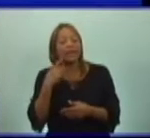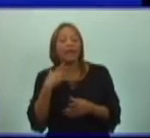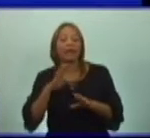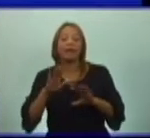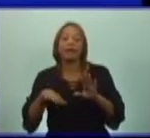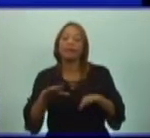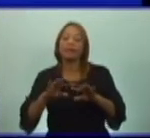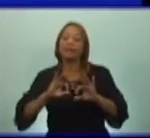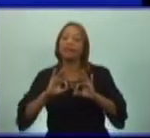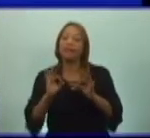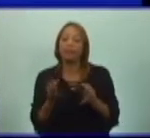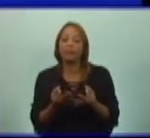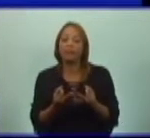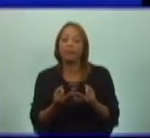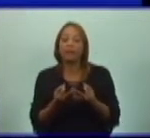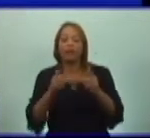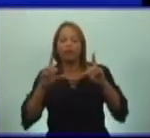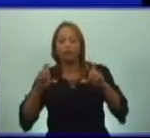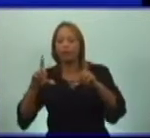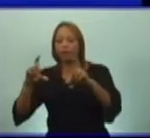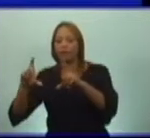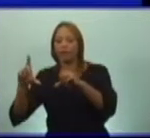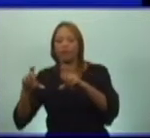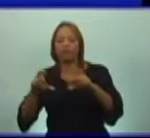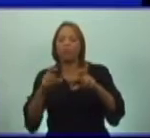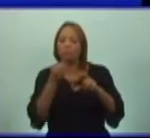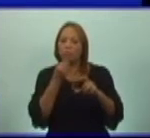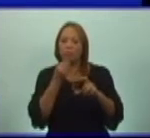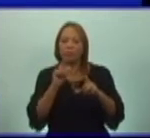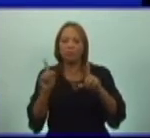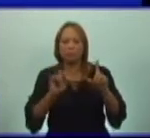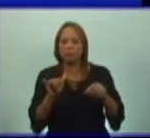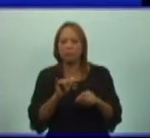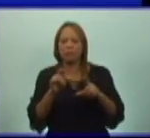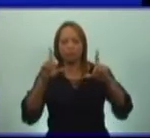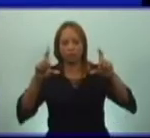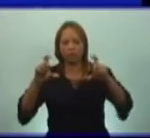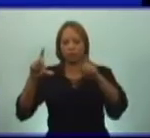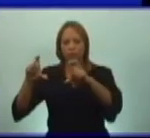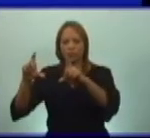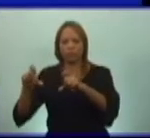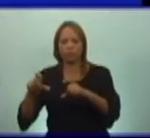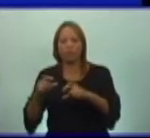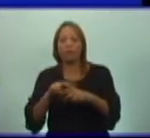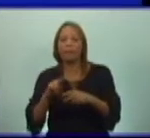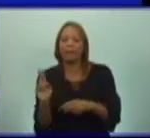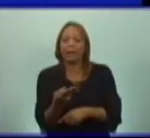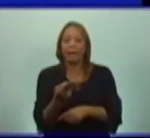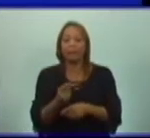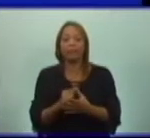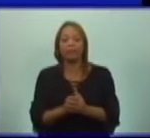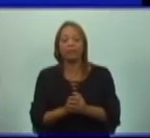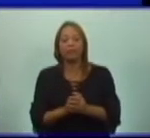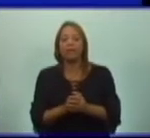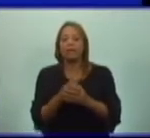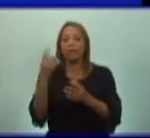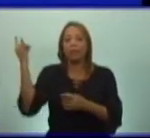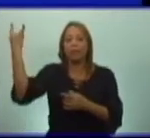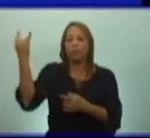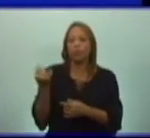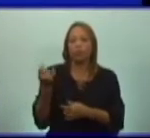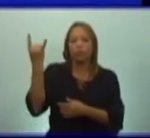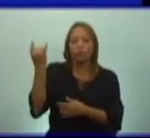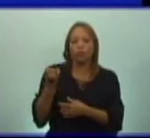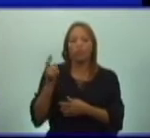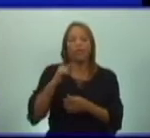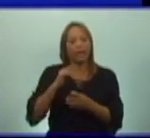familiares tiran fotos, eso es una variante que pueden utilizar, y también descargar las clases que